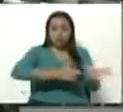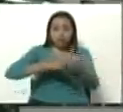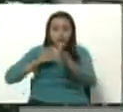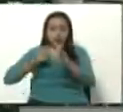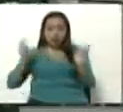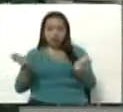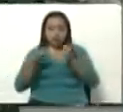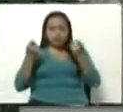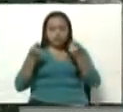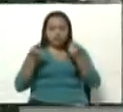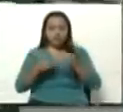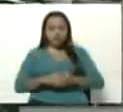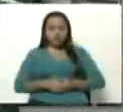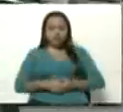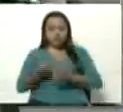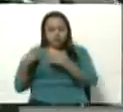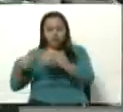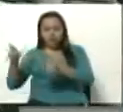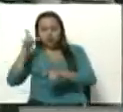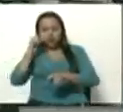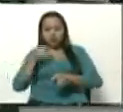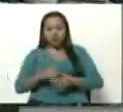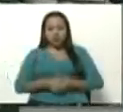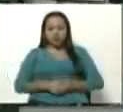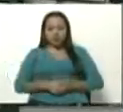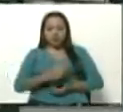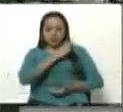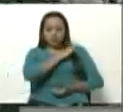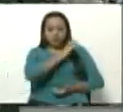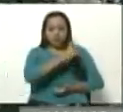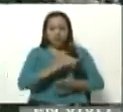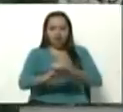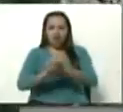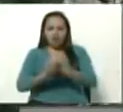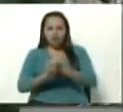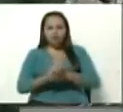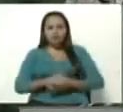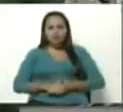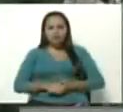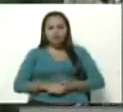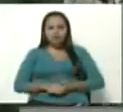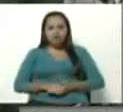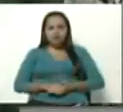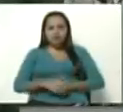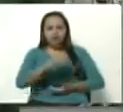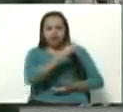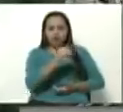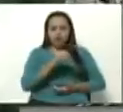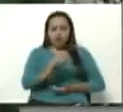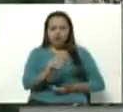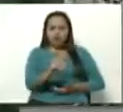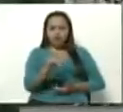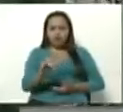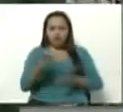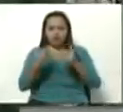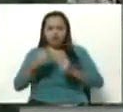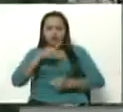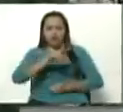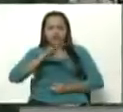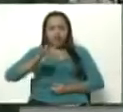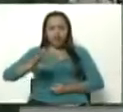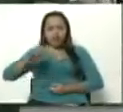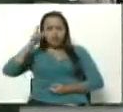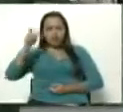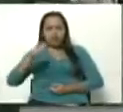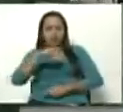Campaña, Gler Erasmo, general de brigada, compañero, comandante de la zona número 34 de la Guardia Nacional. Y desde aquí un saludo